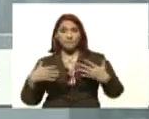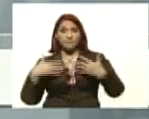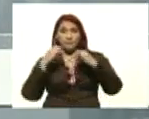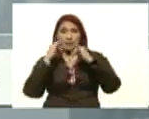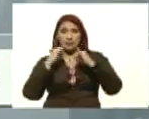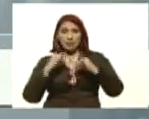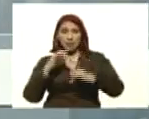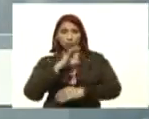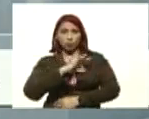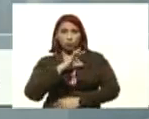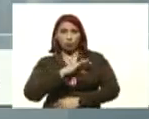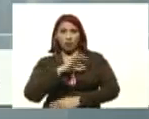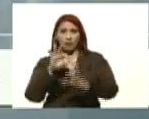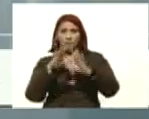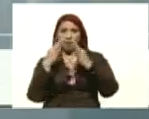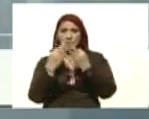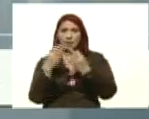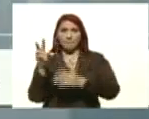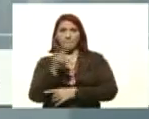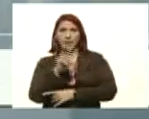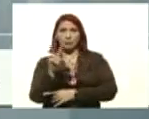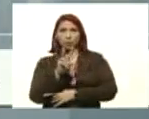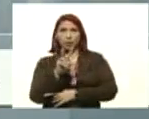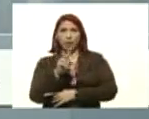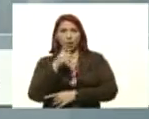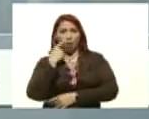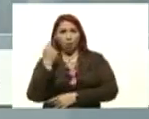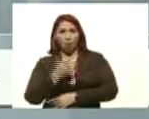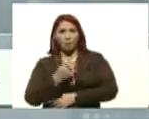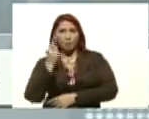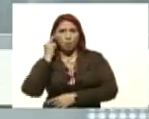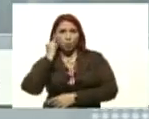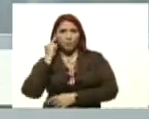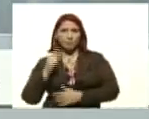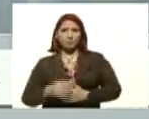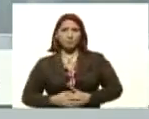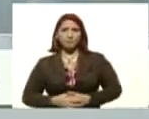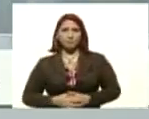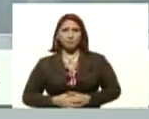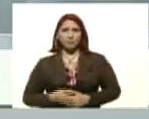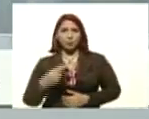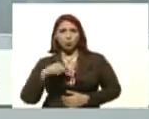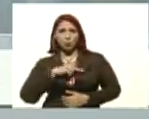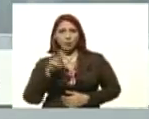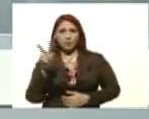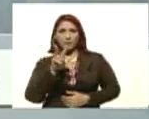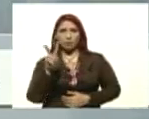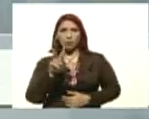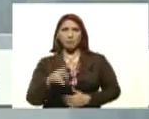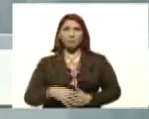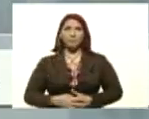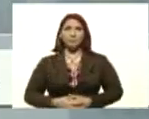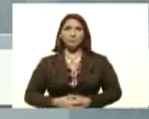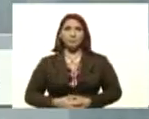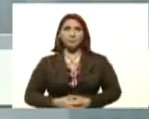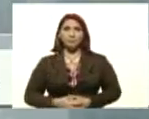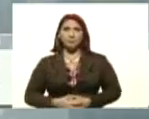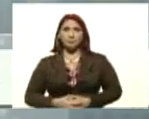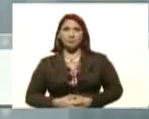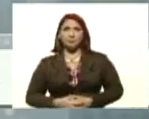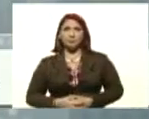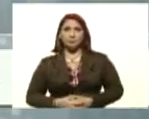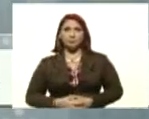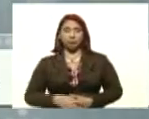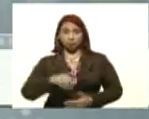social para la familia venezolana, para el hombre, para la mujer de nuestra Venezuela. Poner en